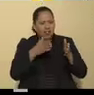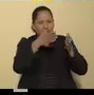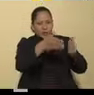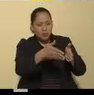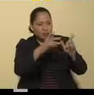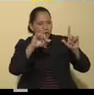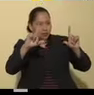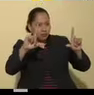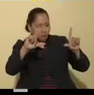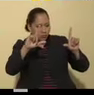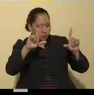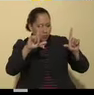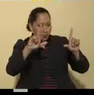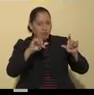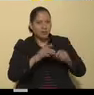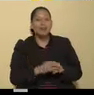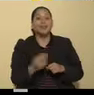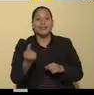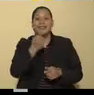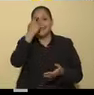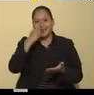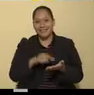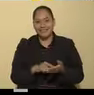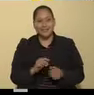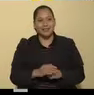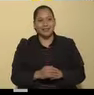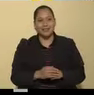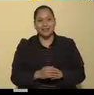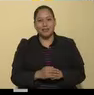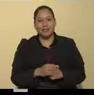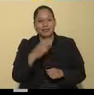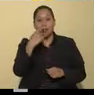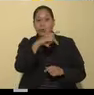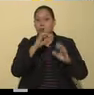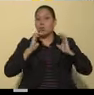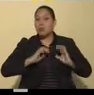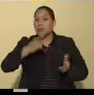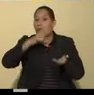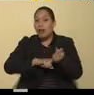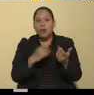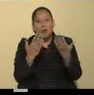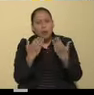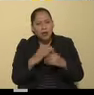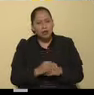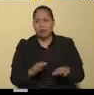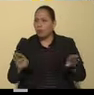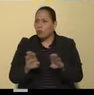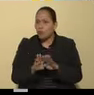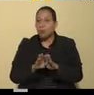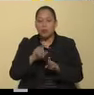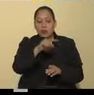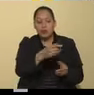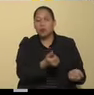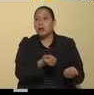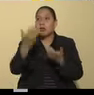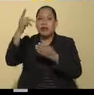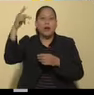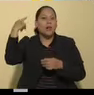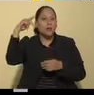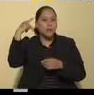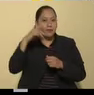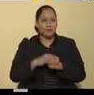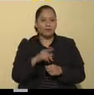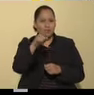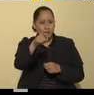dice, pues ¿qué creen? Que no están sus restos. ¿Cómo que no están? No, pues se fueron a Puebla. Pero